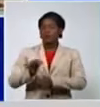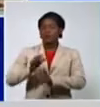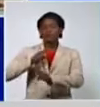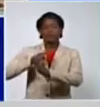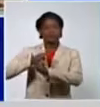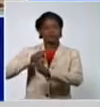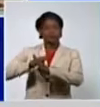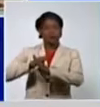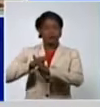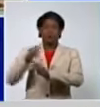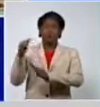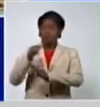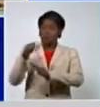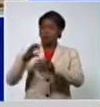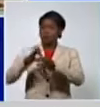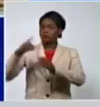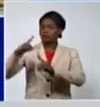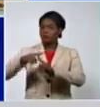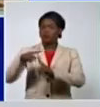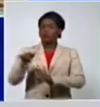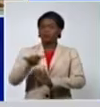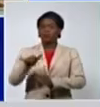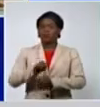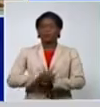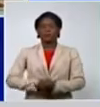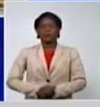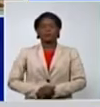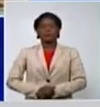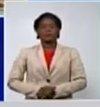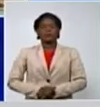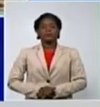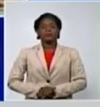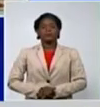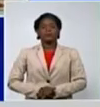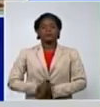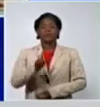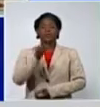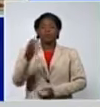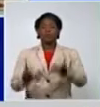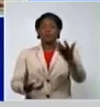Cuba y Guantánamo. Y Cienfuegos